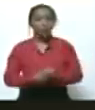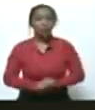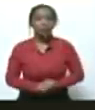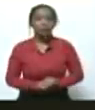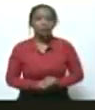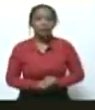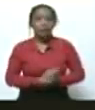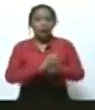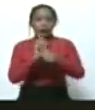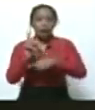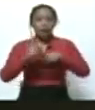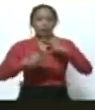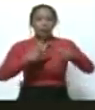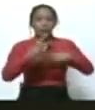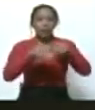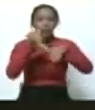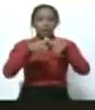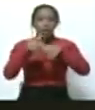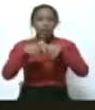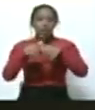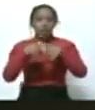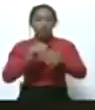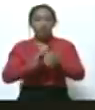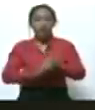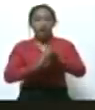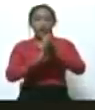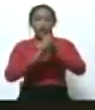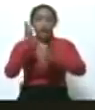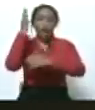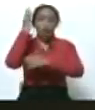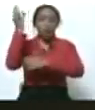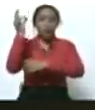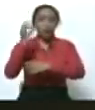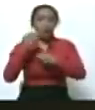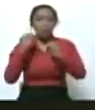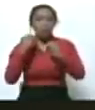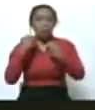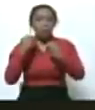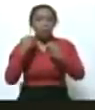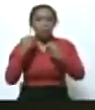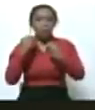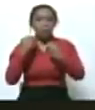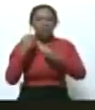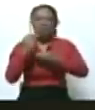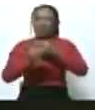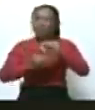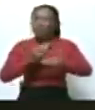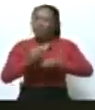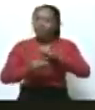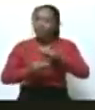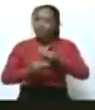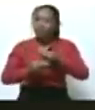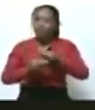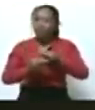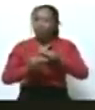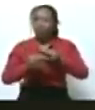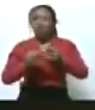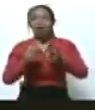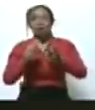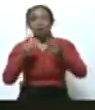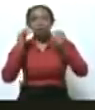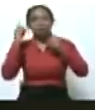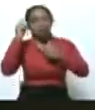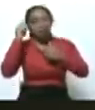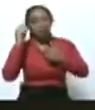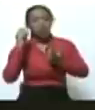este proceso de elección de delegados para el Congreso, para los congresos, se está dando también en un aniversario, 23 de febrero,